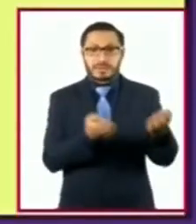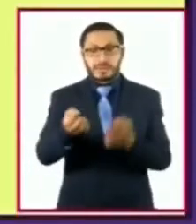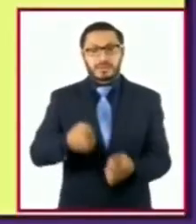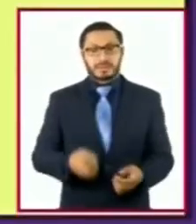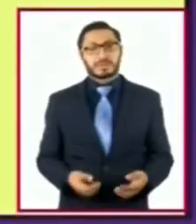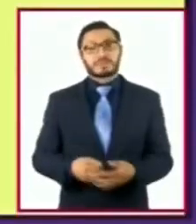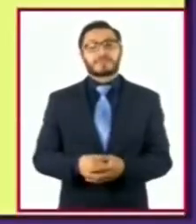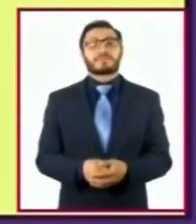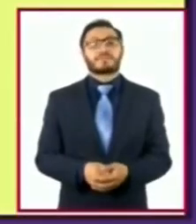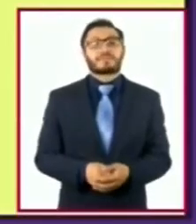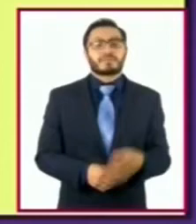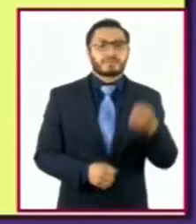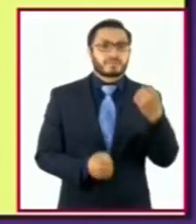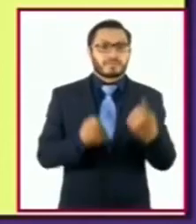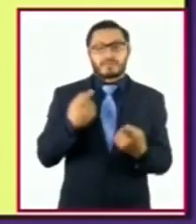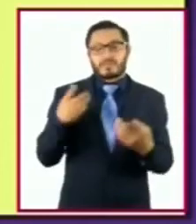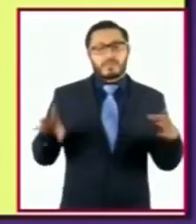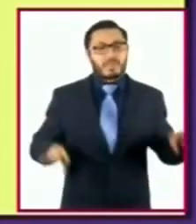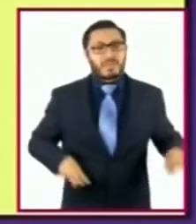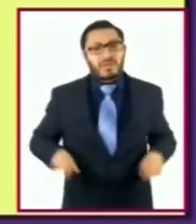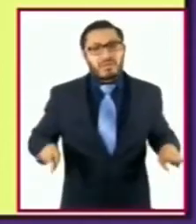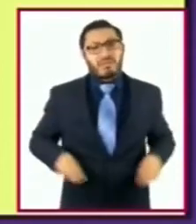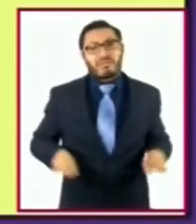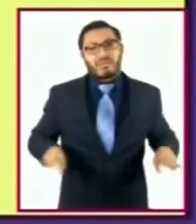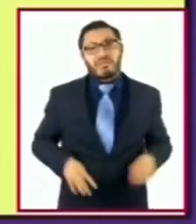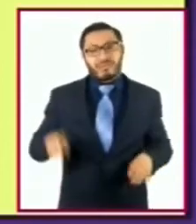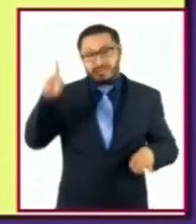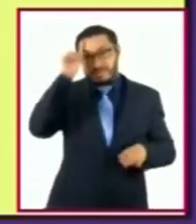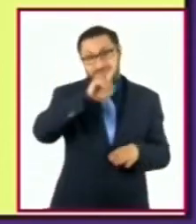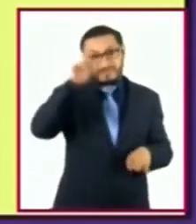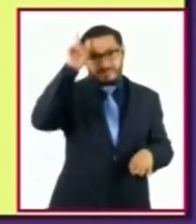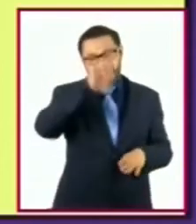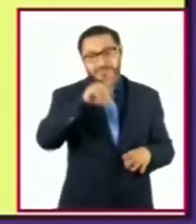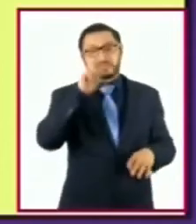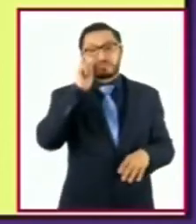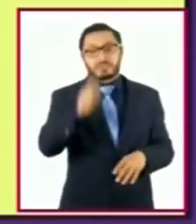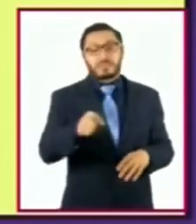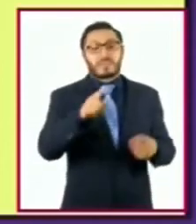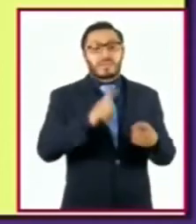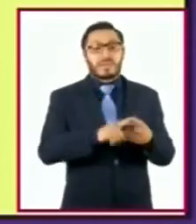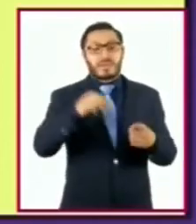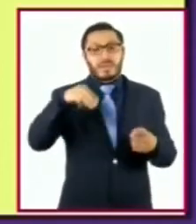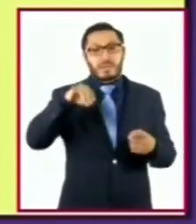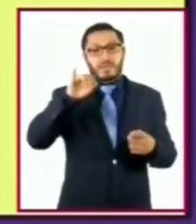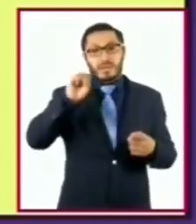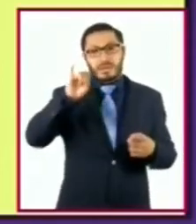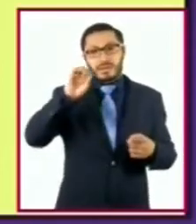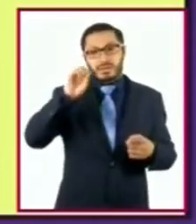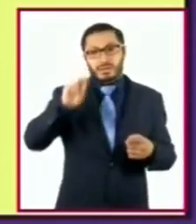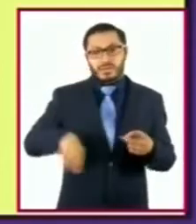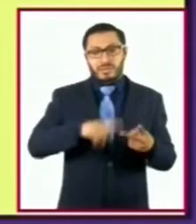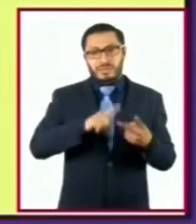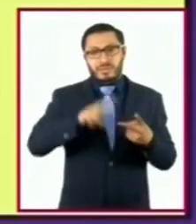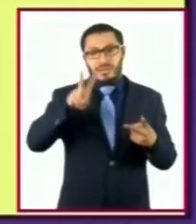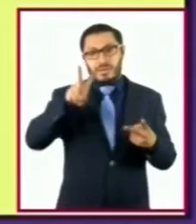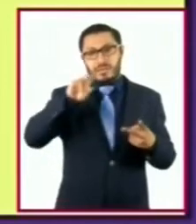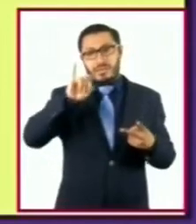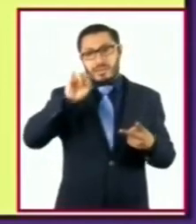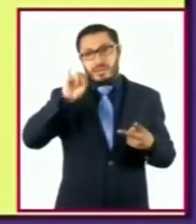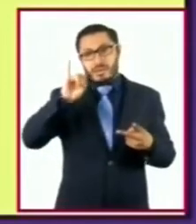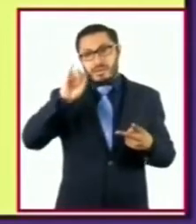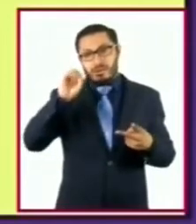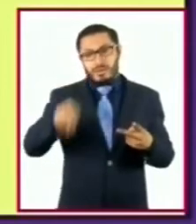proyección, algunos aspectos comunes que se recomiendan definir son misión, visión, metas